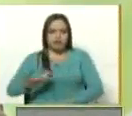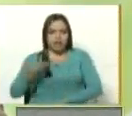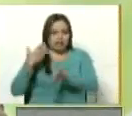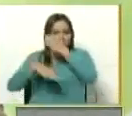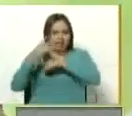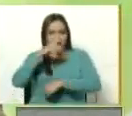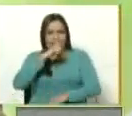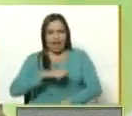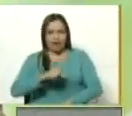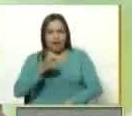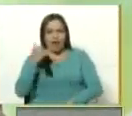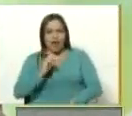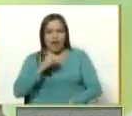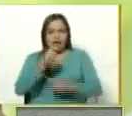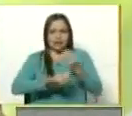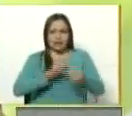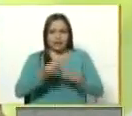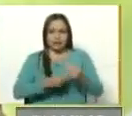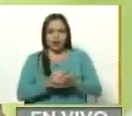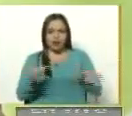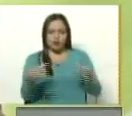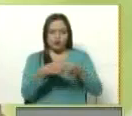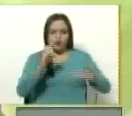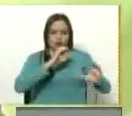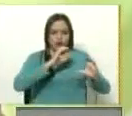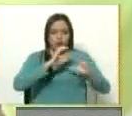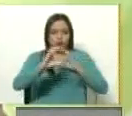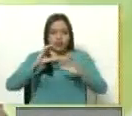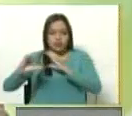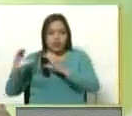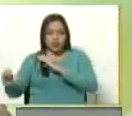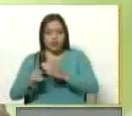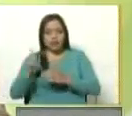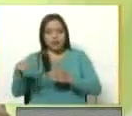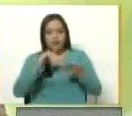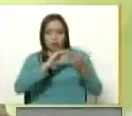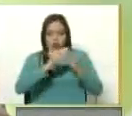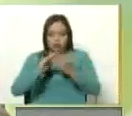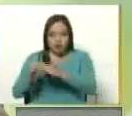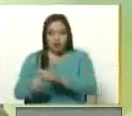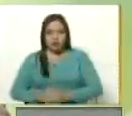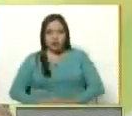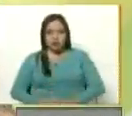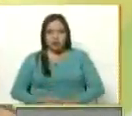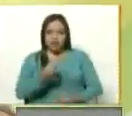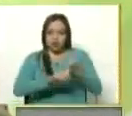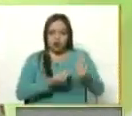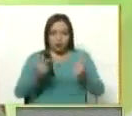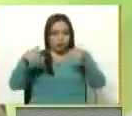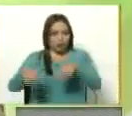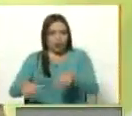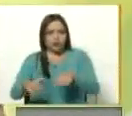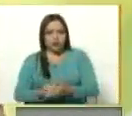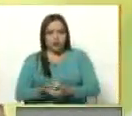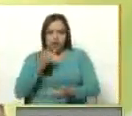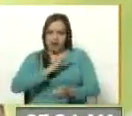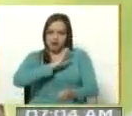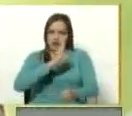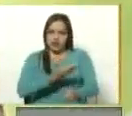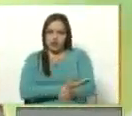entonces asumieron los medios alternativos y comunitarios y cuál es la realidad de hoy. Hay fortaleza en los